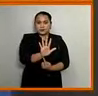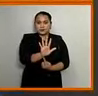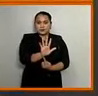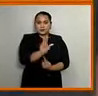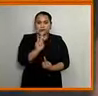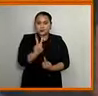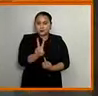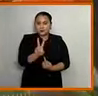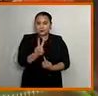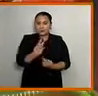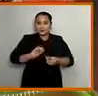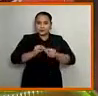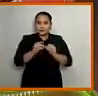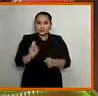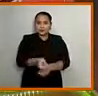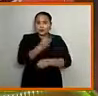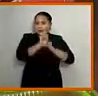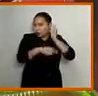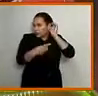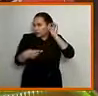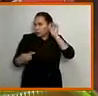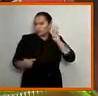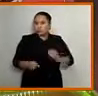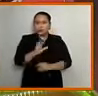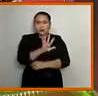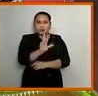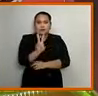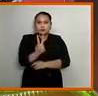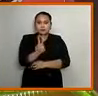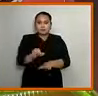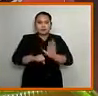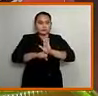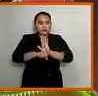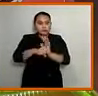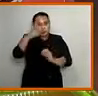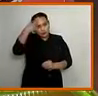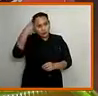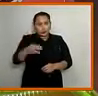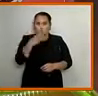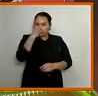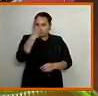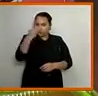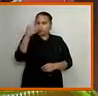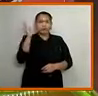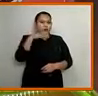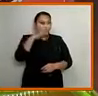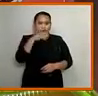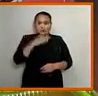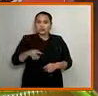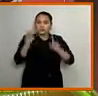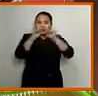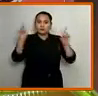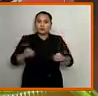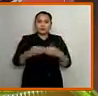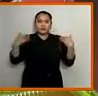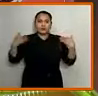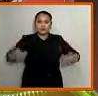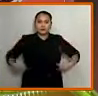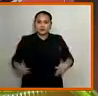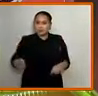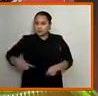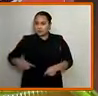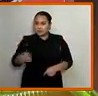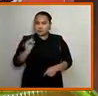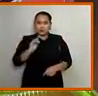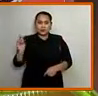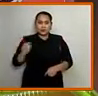2. Número ganador para la diaria 52 con su símbolo de sueño rillo. En el cuadro del cuerpo lo pueden ubicar por la costilla derecha,